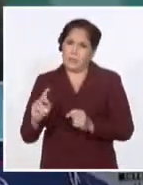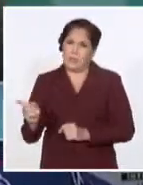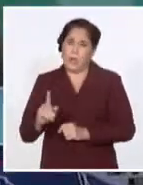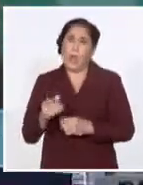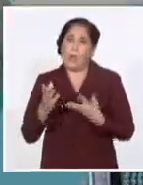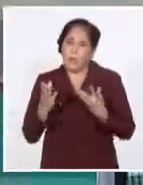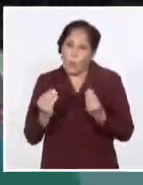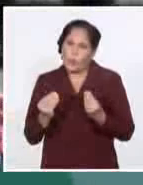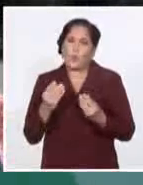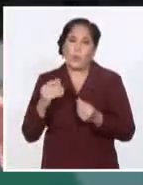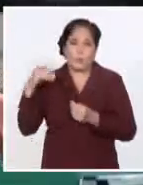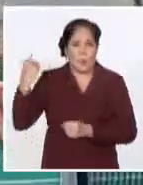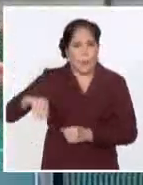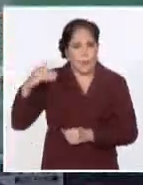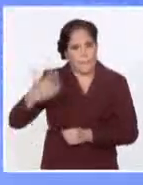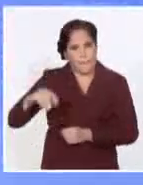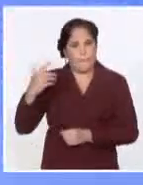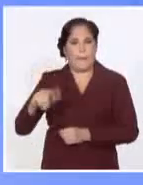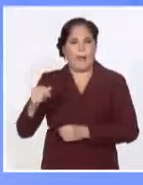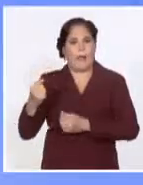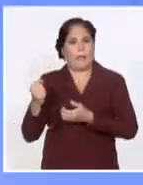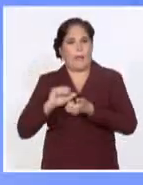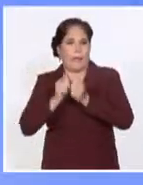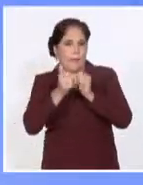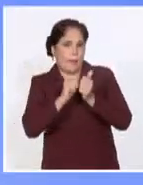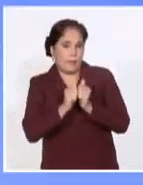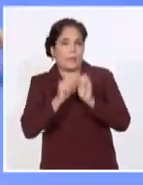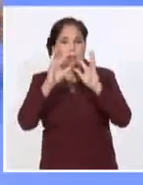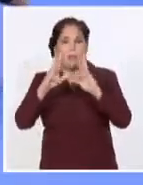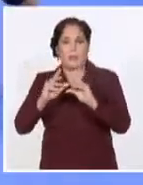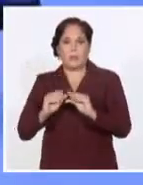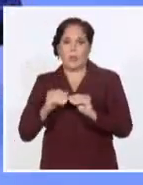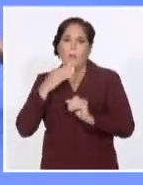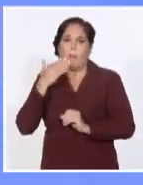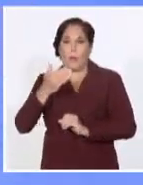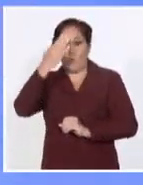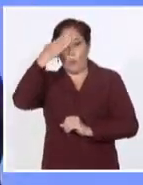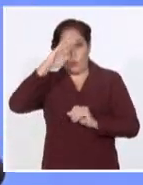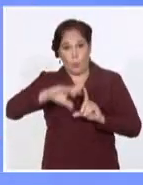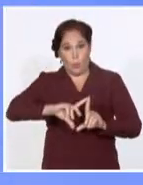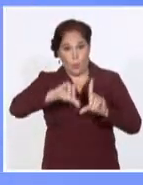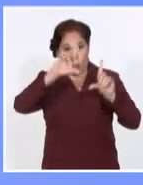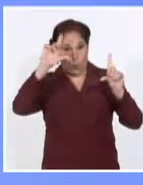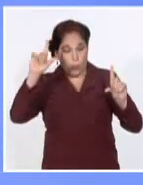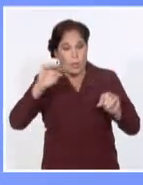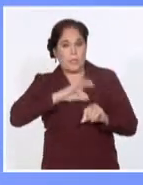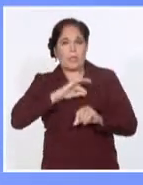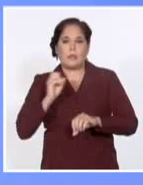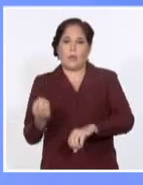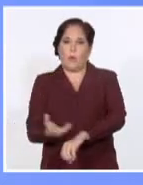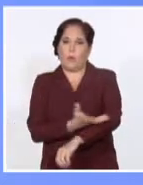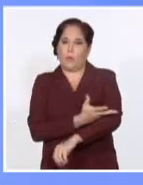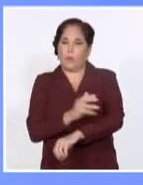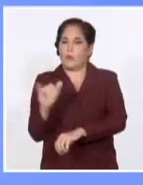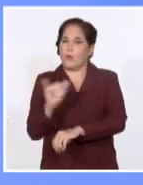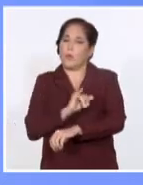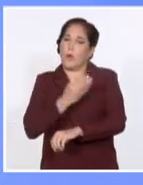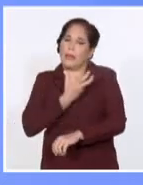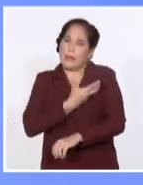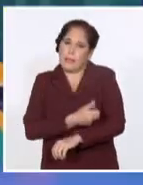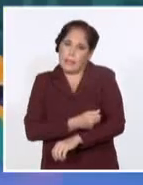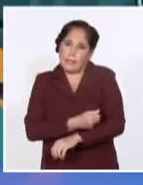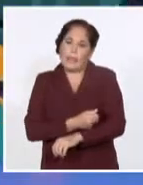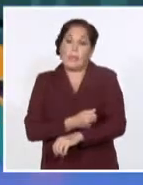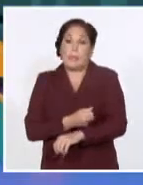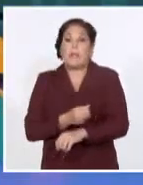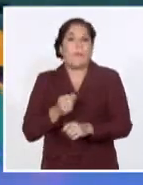poquitos disímiles factores que influyen en un resultado Cuba vivió días de mucho orgullo pero también de nostalgia no esperemos que